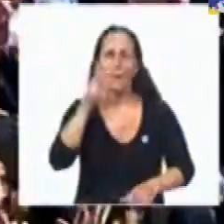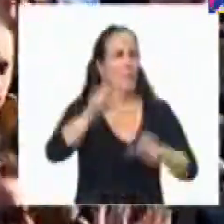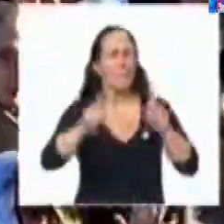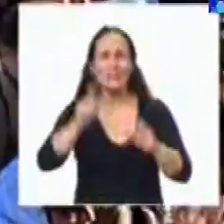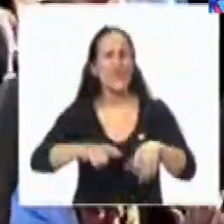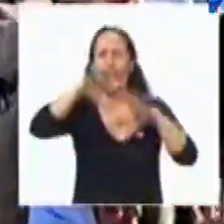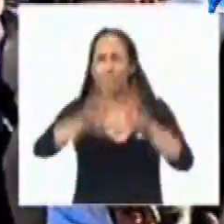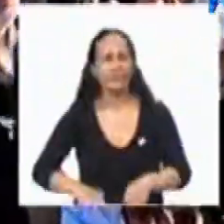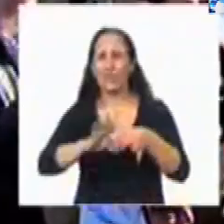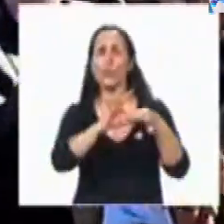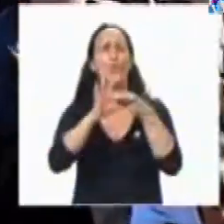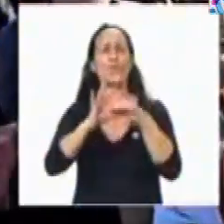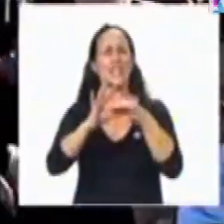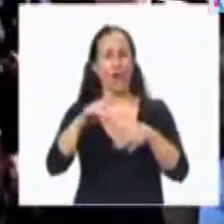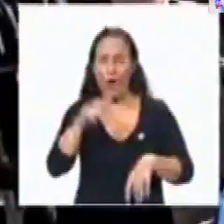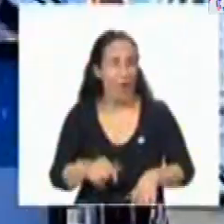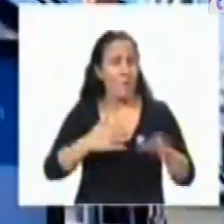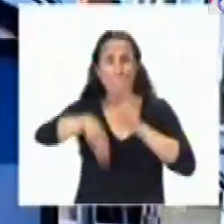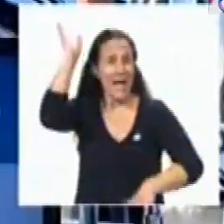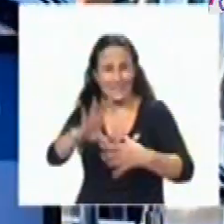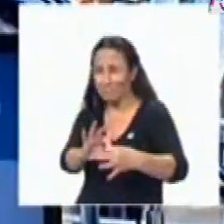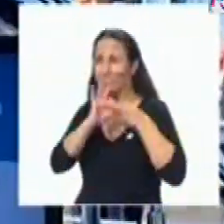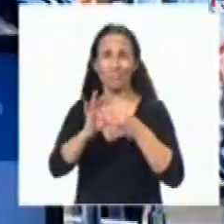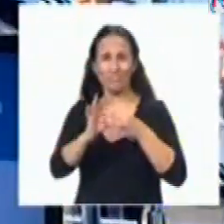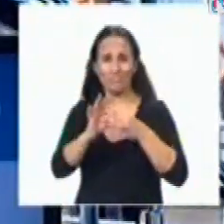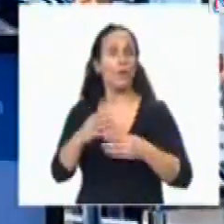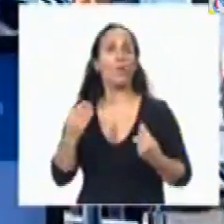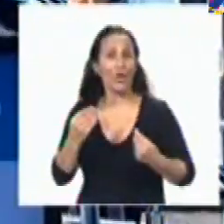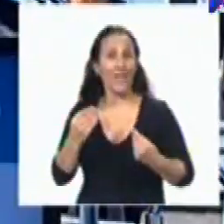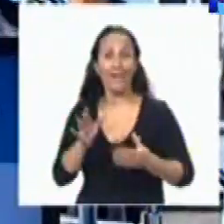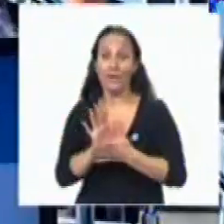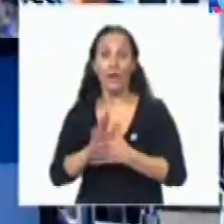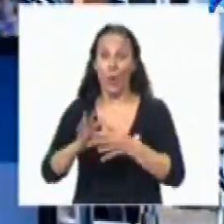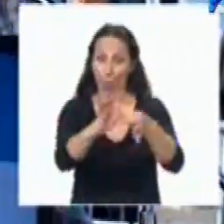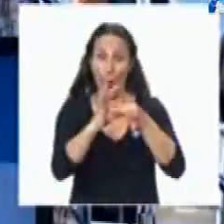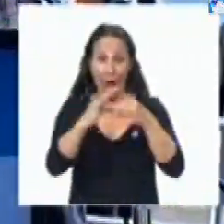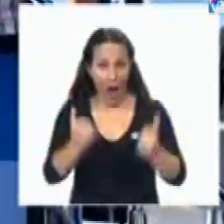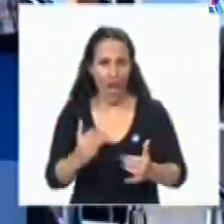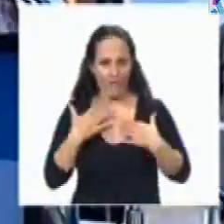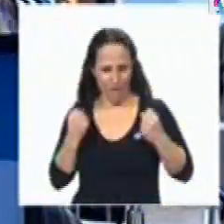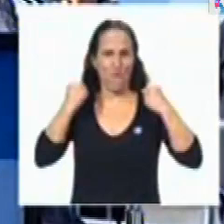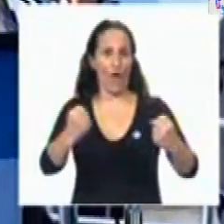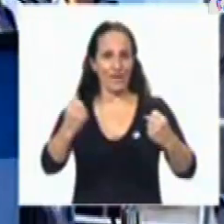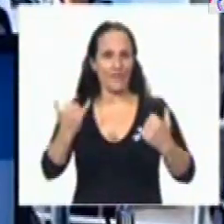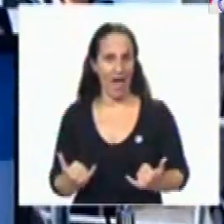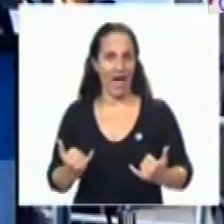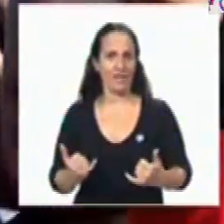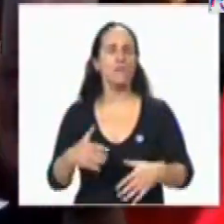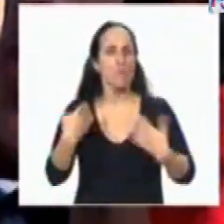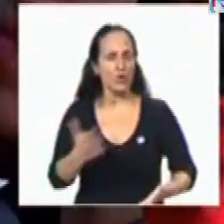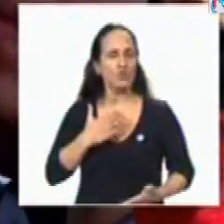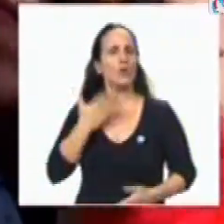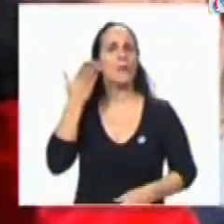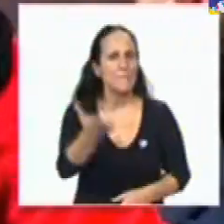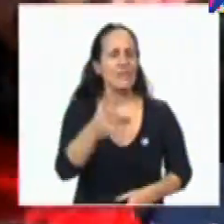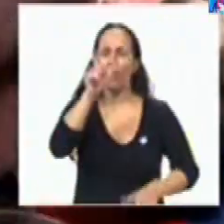unidos hoy más que nunca, porque la unidad hace la fuerza. Por eso les pido